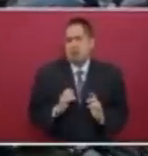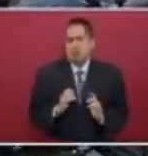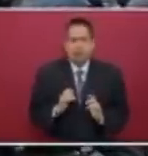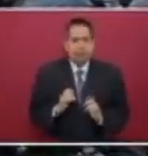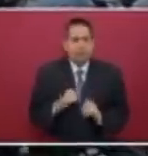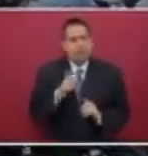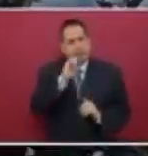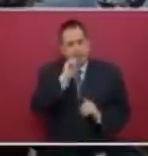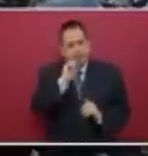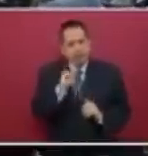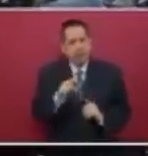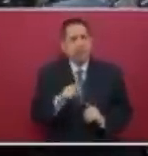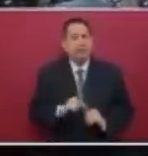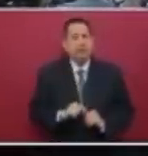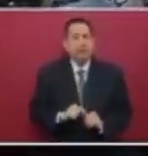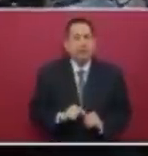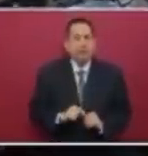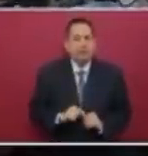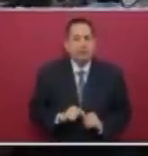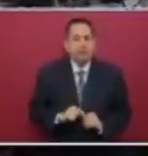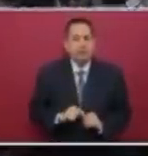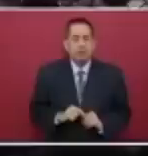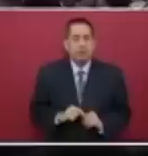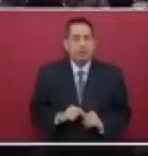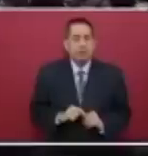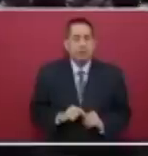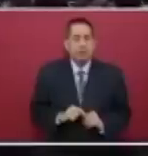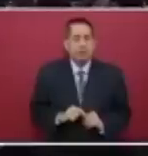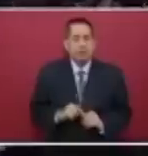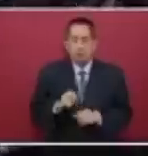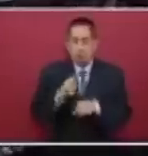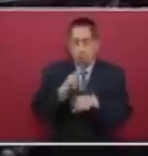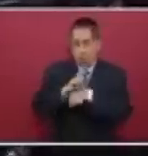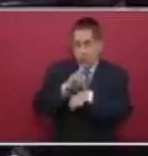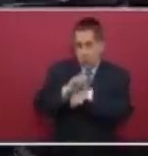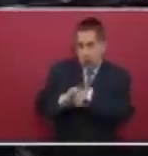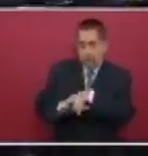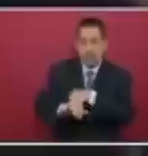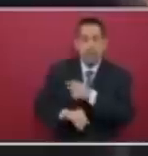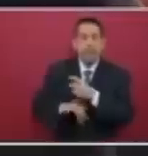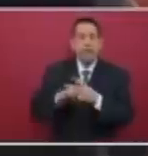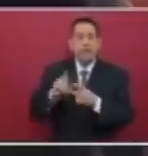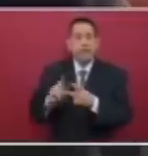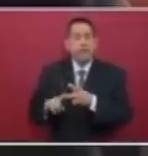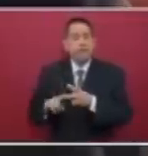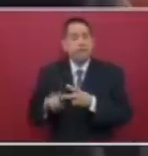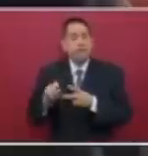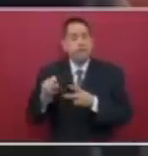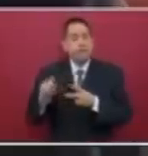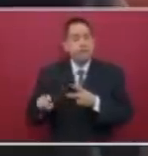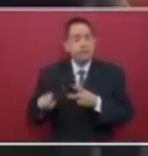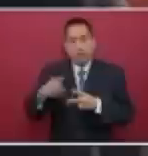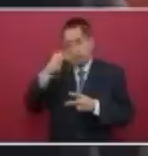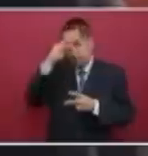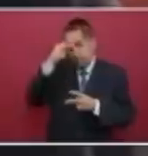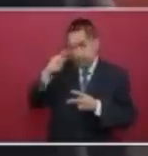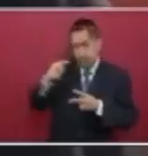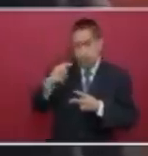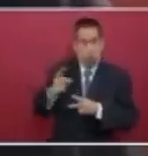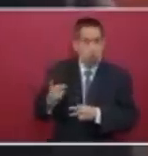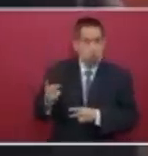incluso tanto uruguay como méxico